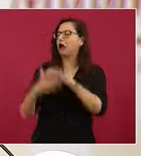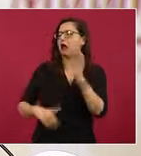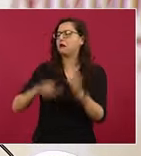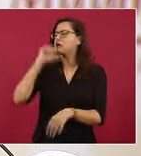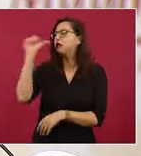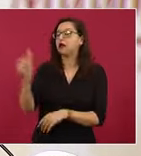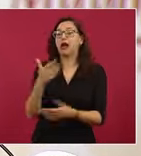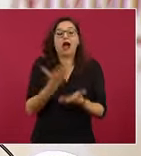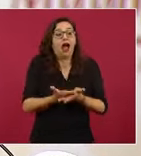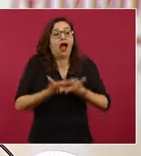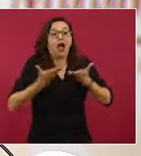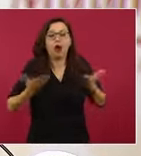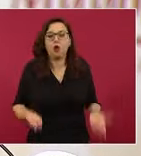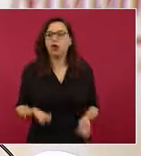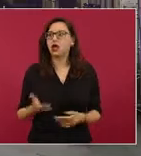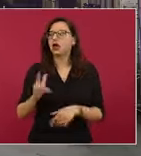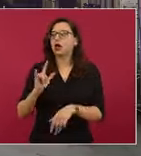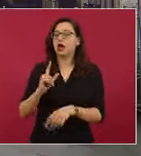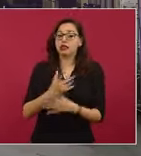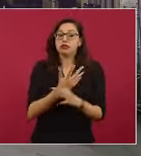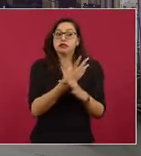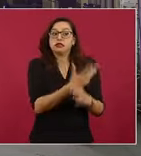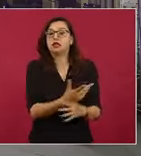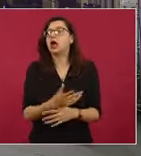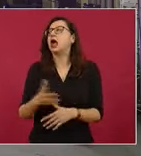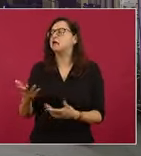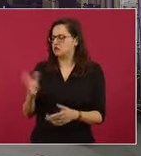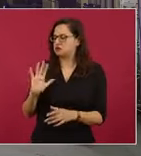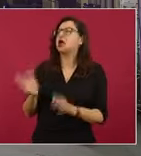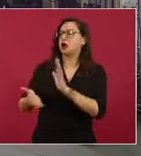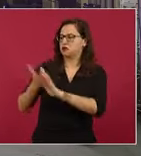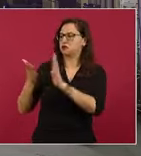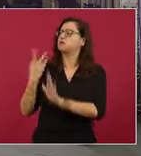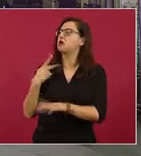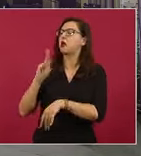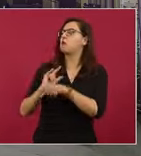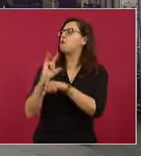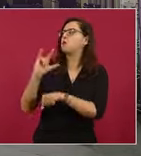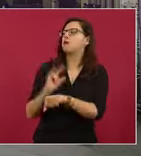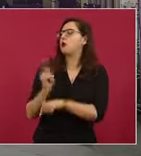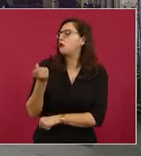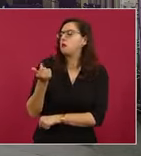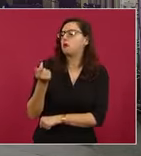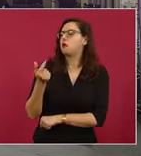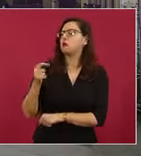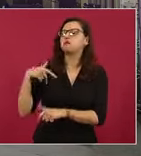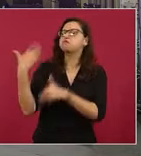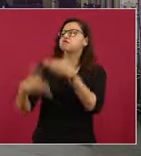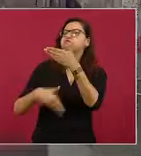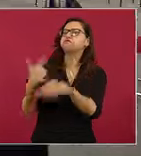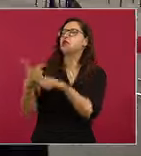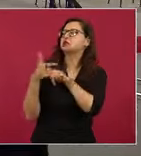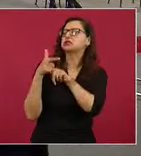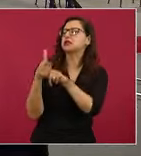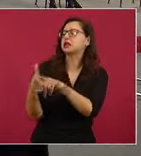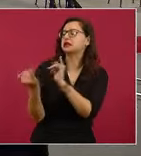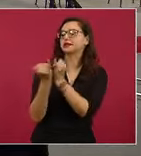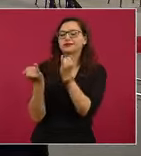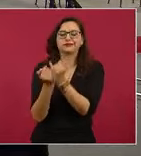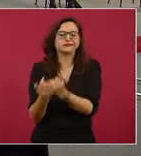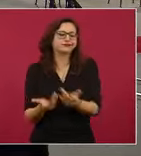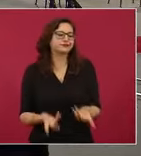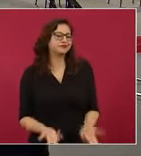vuelos. Así la oposición. La siguiente, por favor. Que no se construyeron